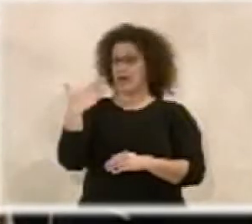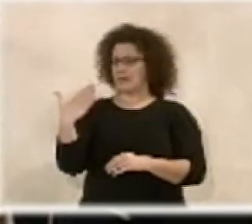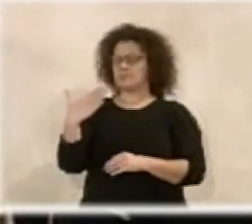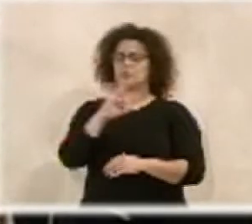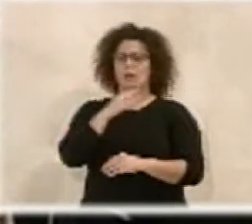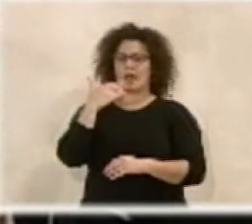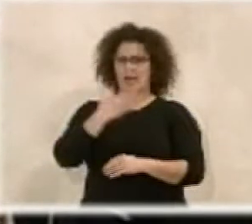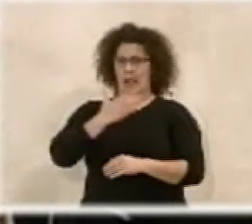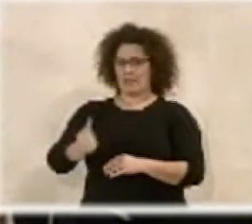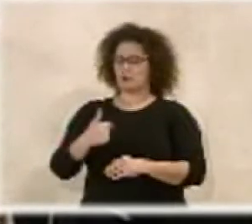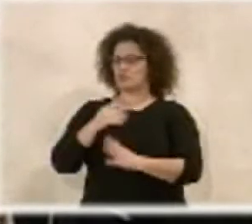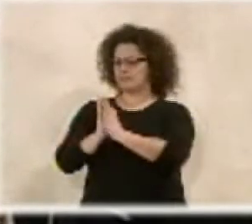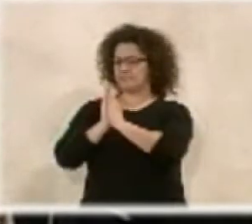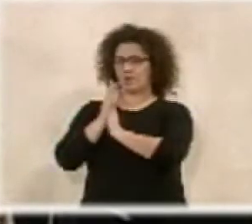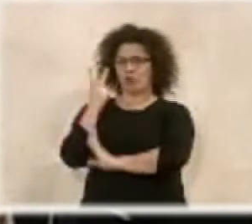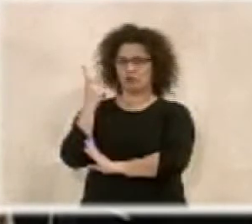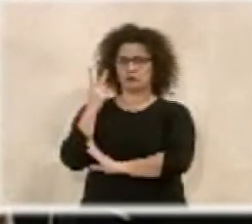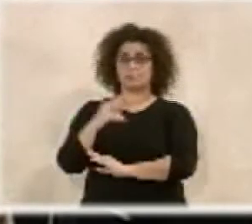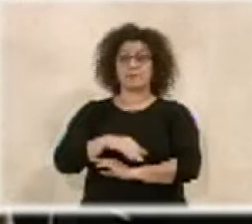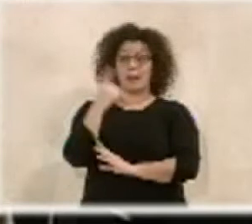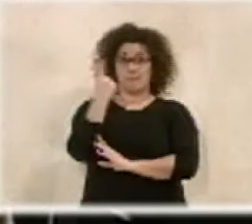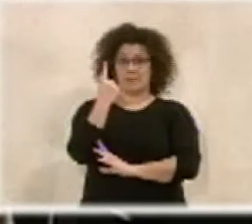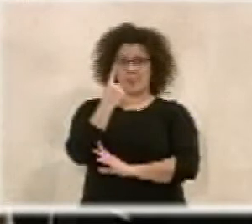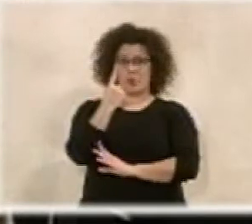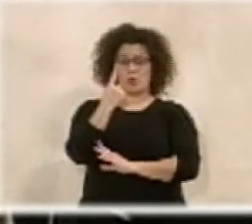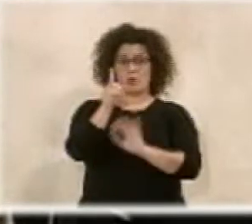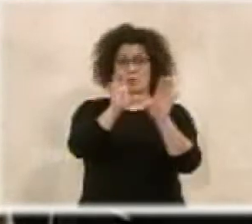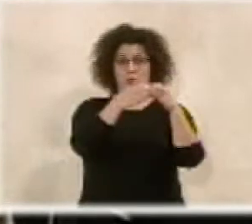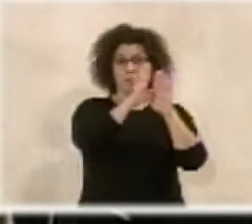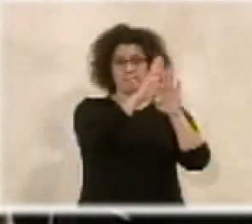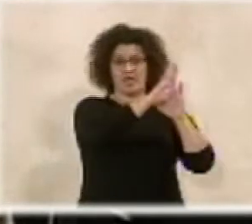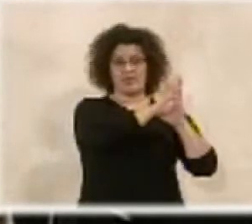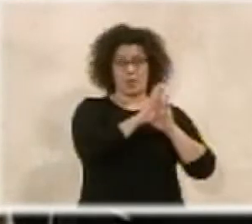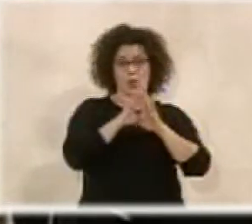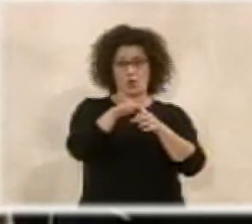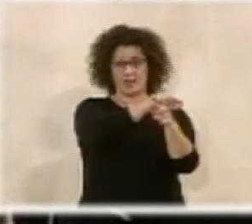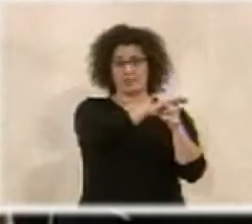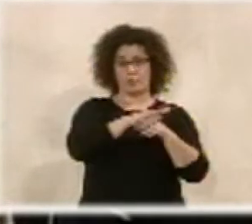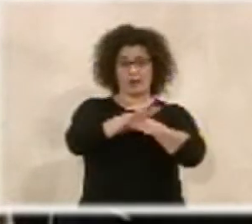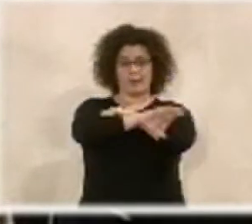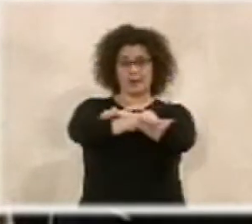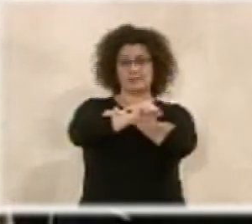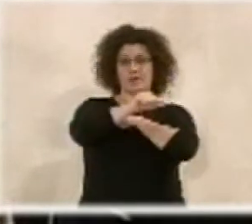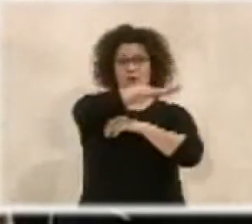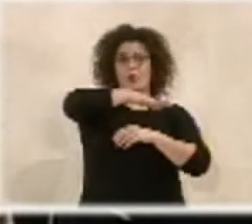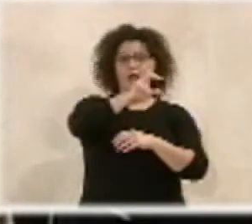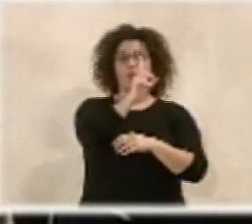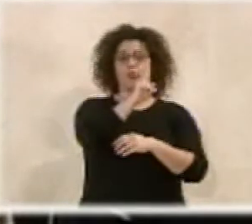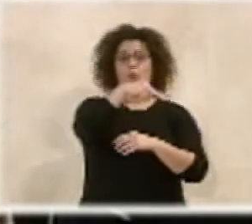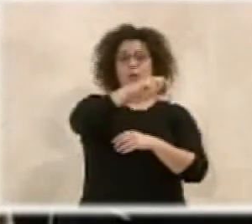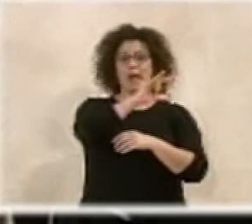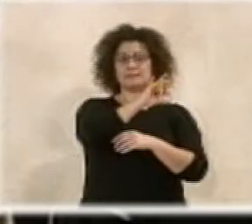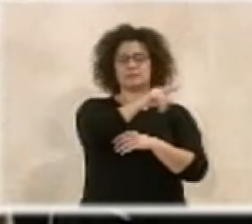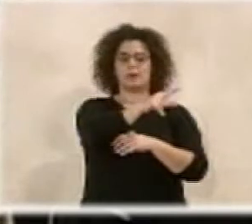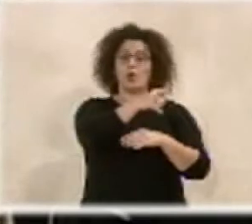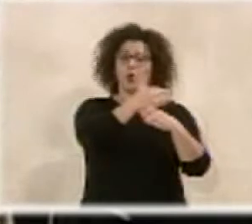plantearle dos ruegos. El primero de ellos, en el nombre de los vecinos de la urbanización de Las Dunas, de Cabo de Gata, decirle, señor alcalde,